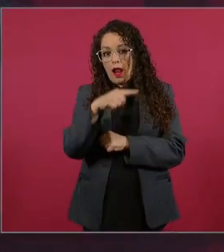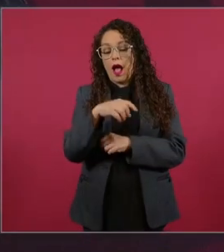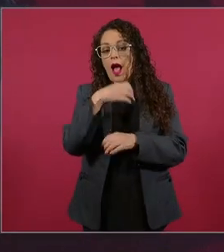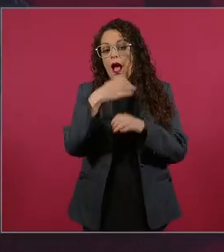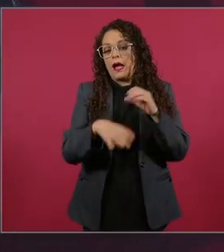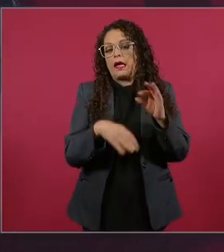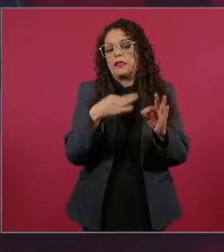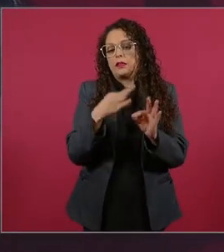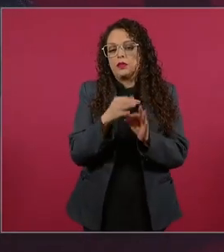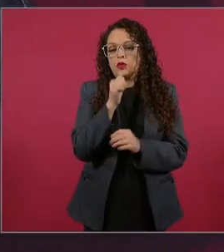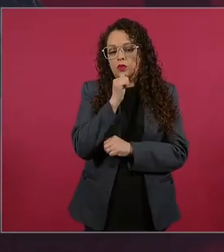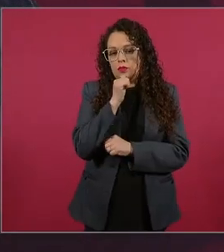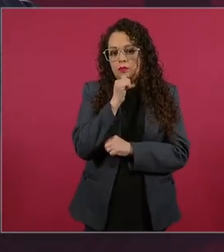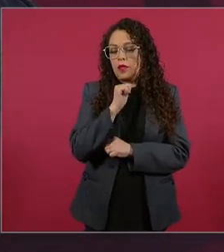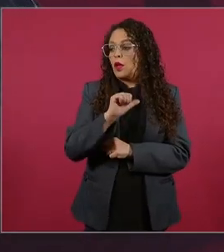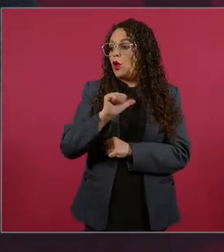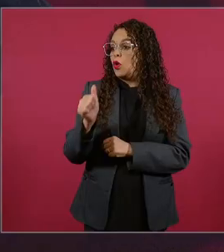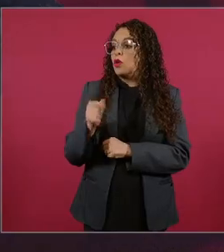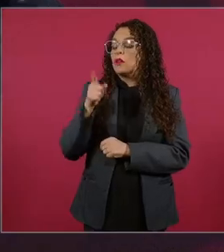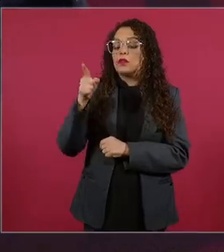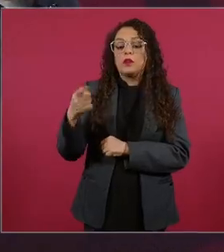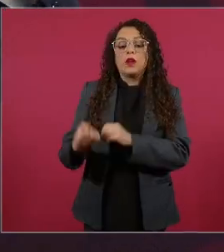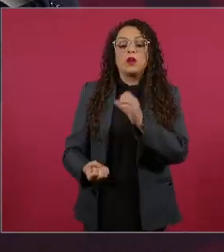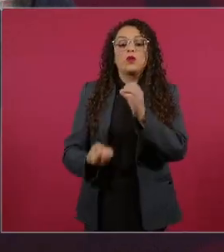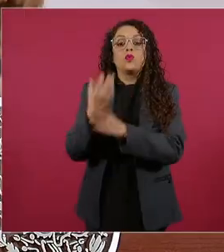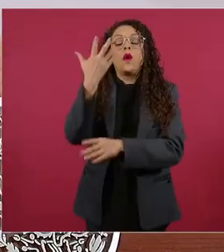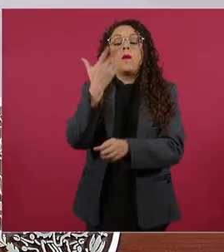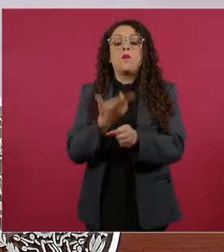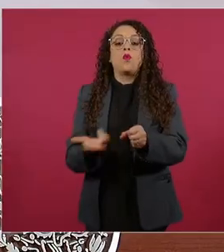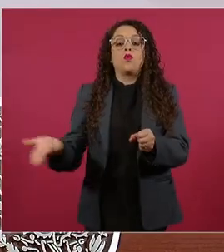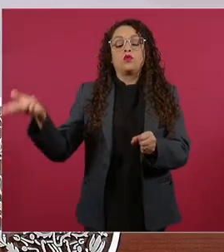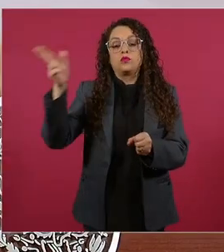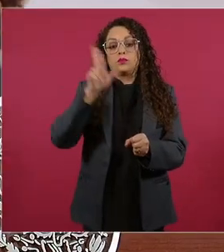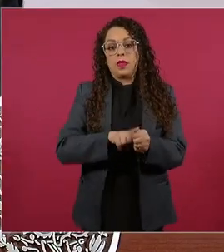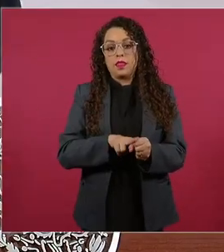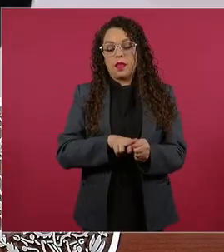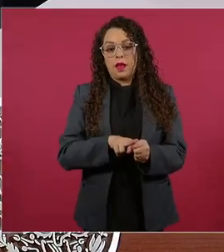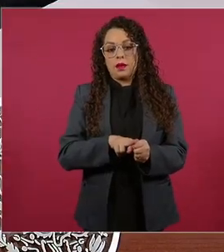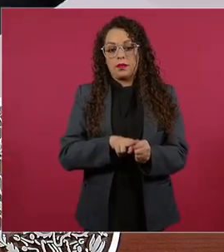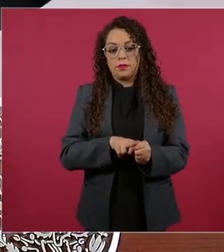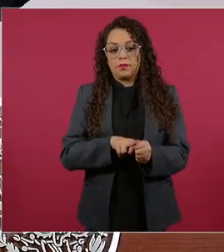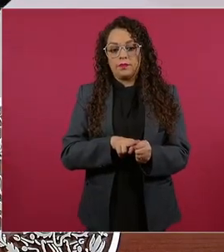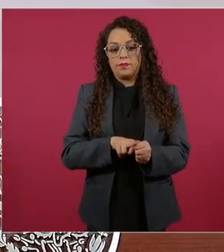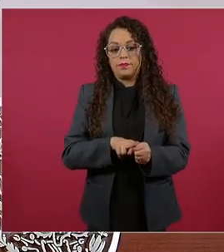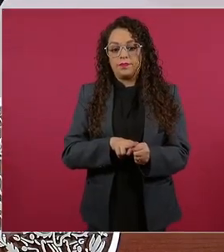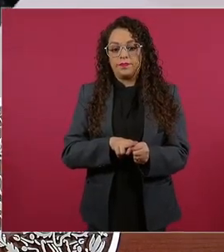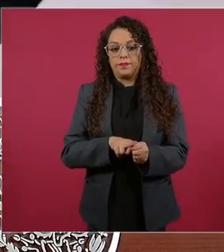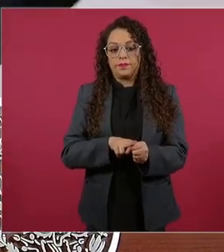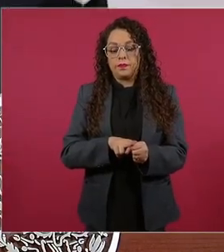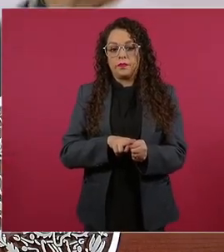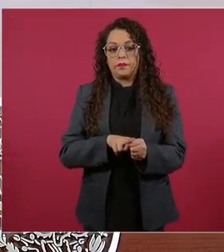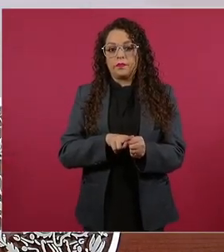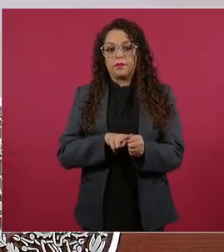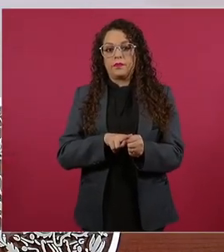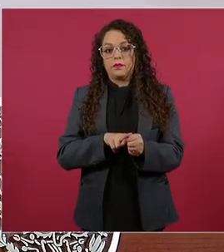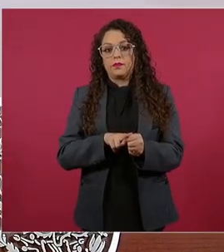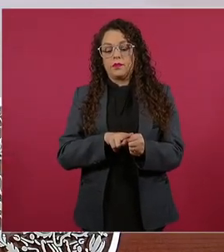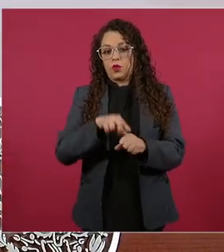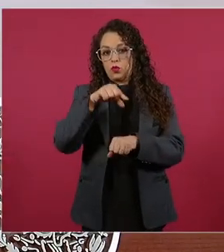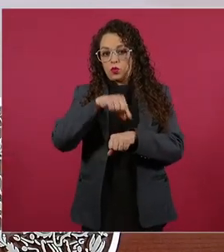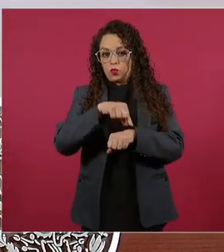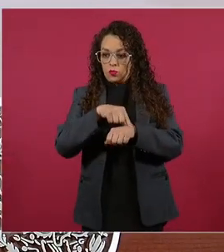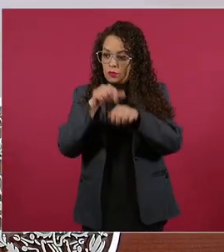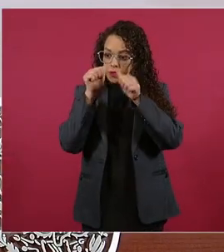a un hospital, al nuevo hospital, que es un gran hospital de especialidades.